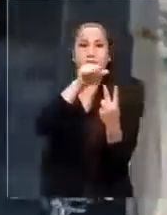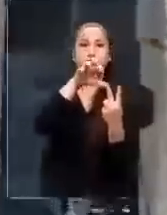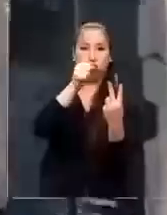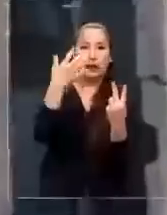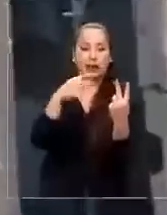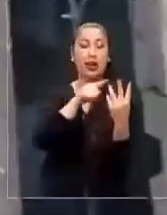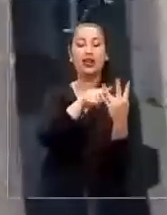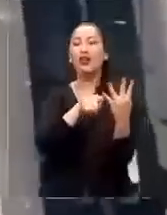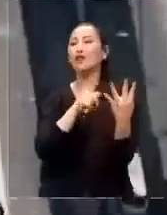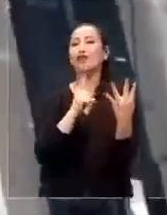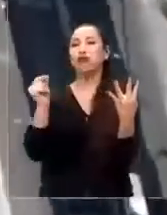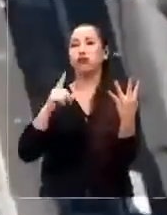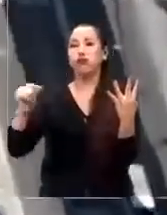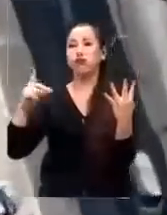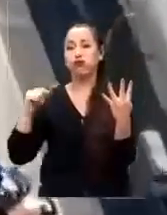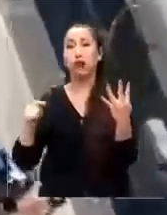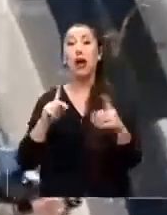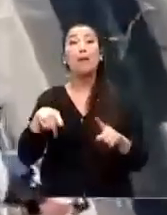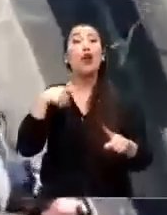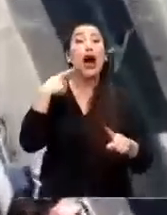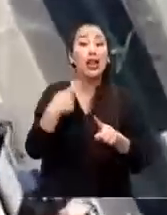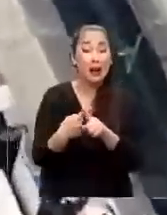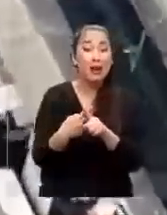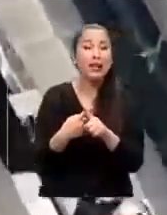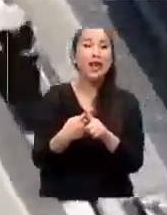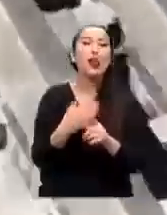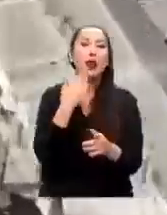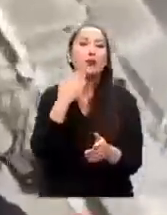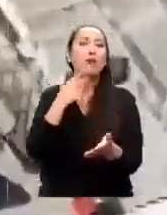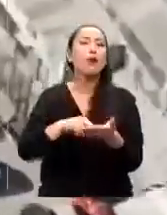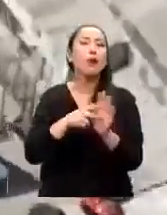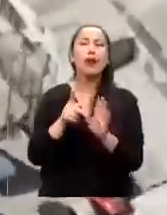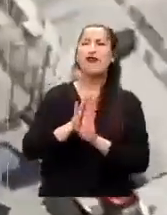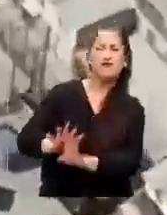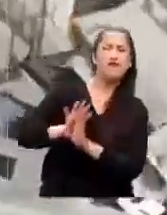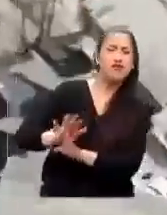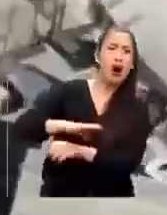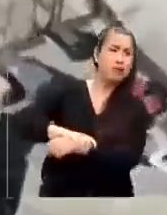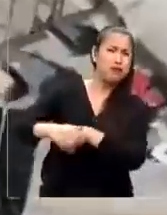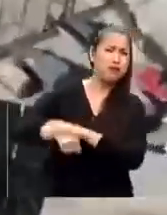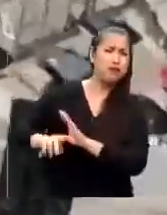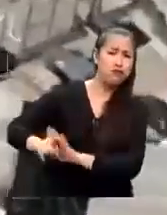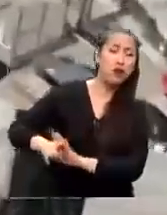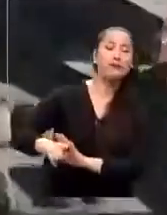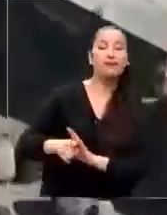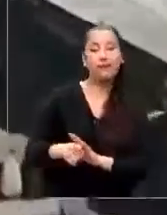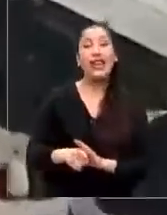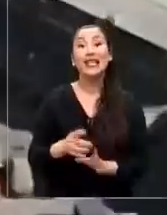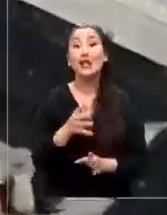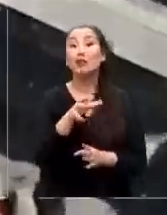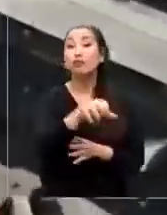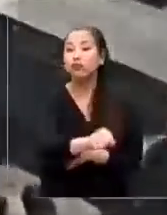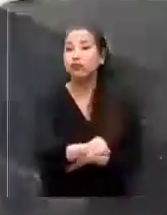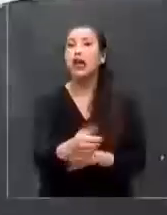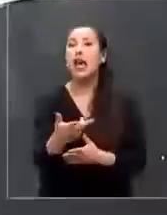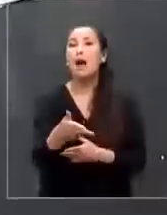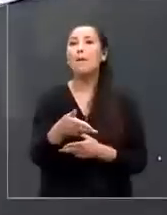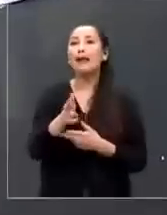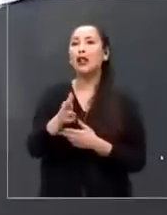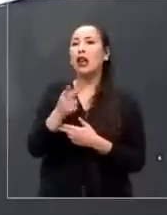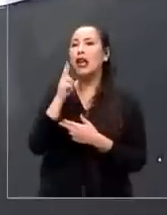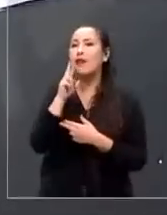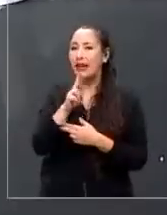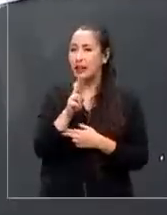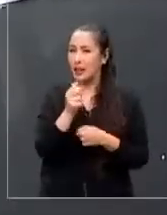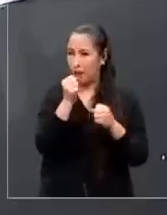sido detenidas por intentar oponerse a esas detenciones. Se logra incautar además un armamento, se debe determinar si está adaptado o no para el